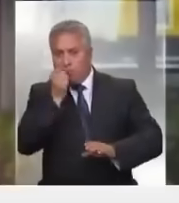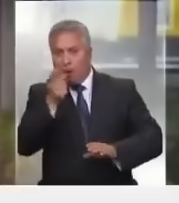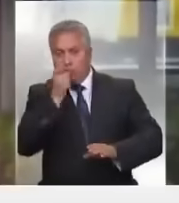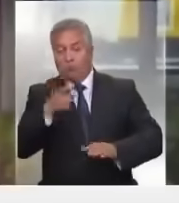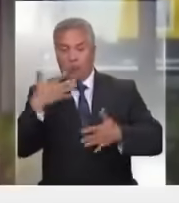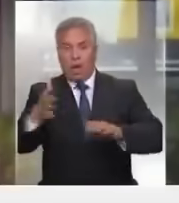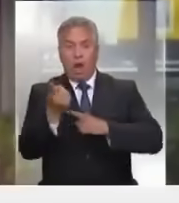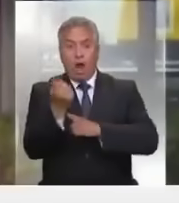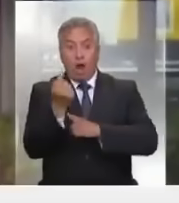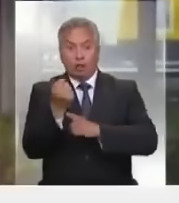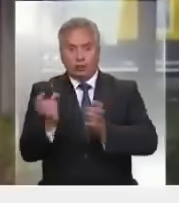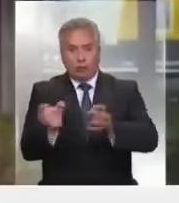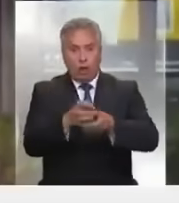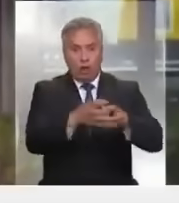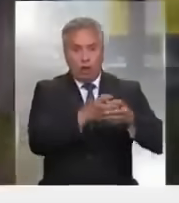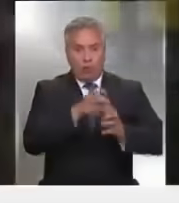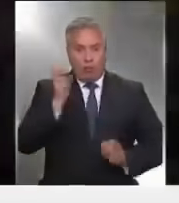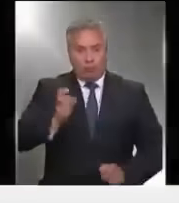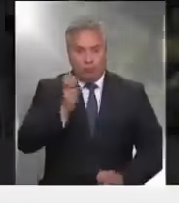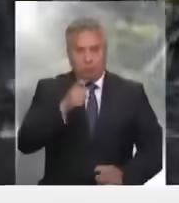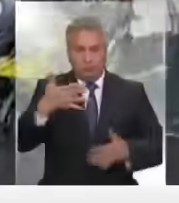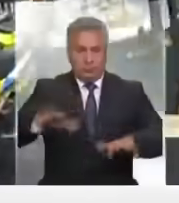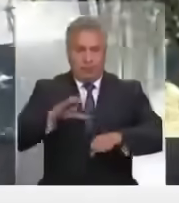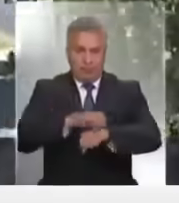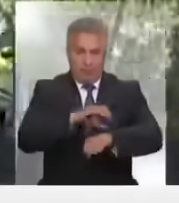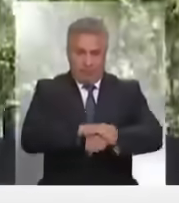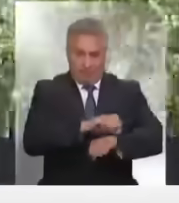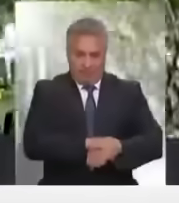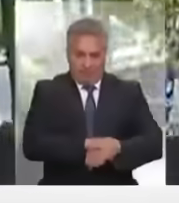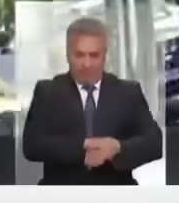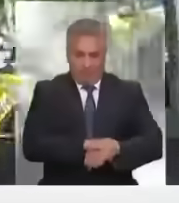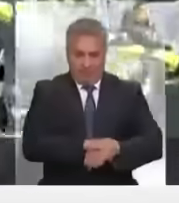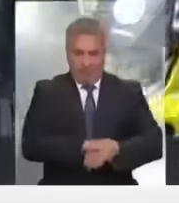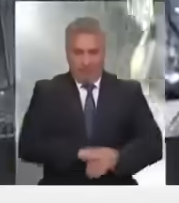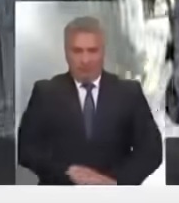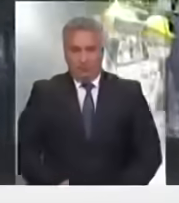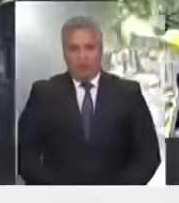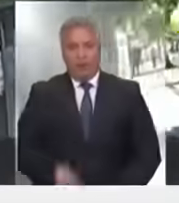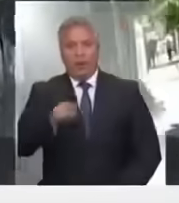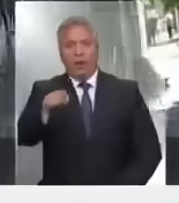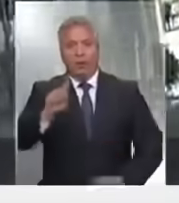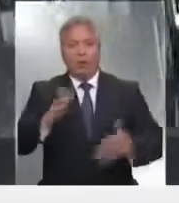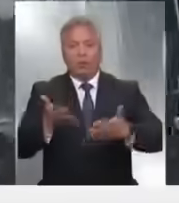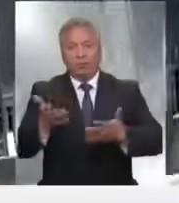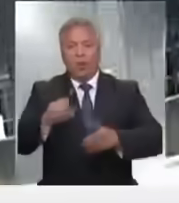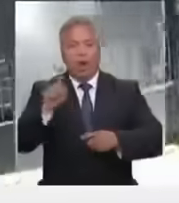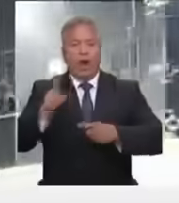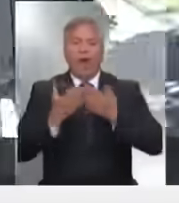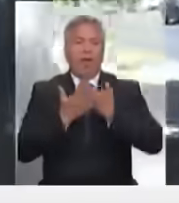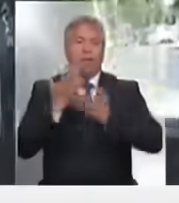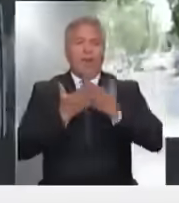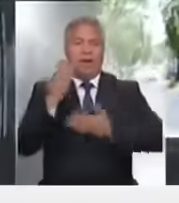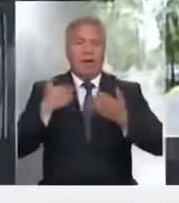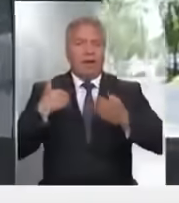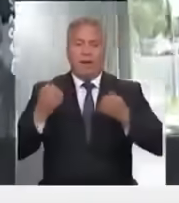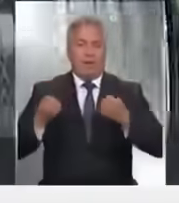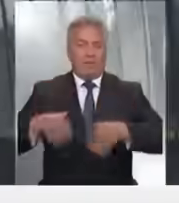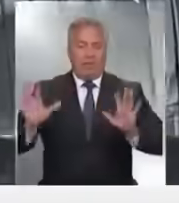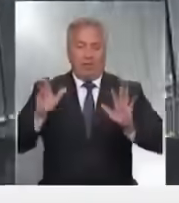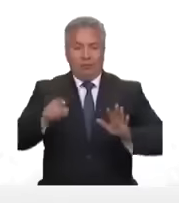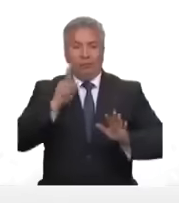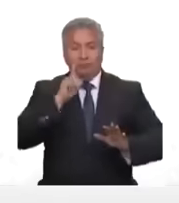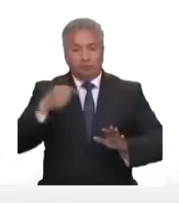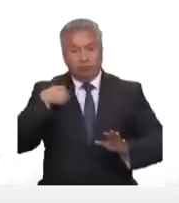bandas detrás de este delito. ¿Cuándo se te quedó esta cuestión? No, en la mañana. Ya. ¿Y tú de quién os queda la